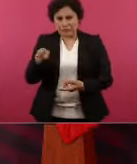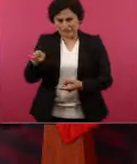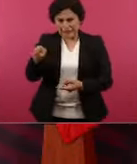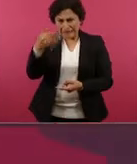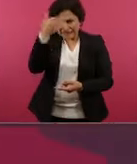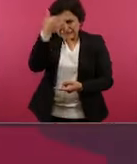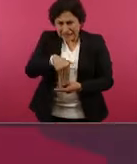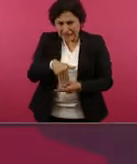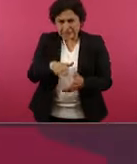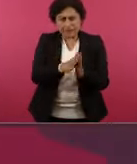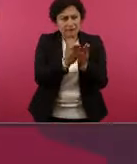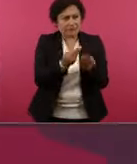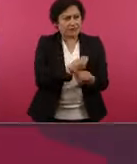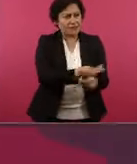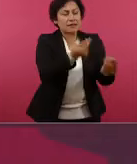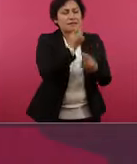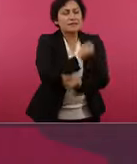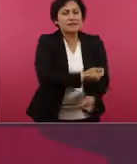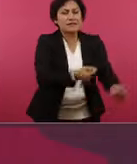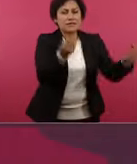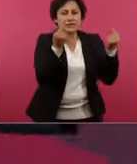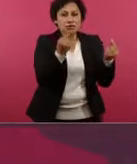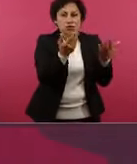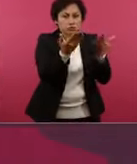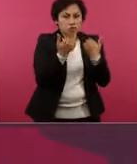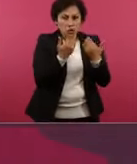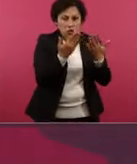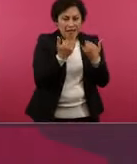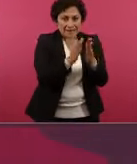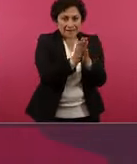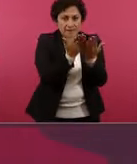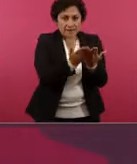niños, sus padres no tienen para comprar libros?